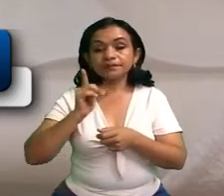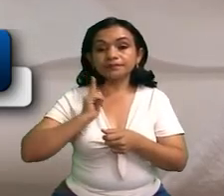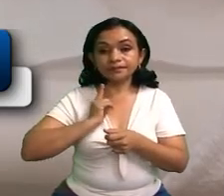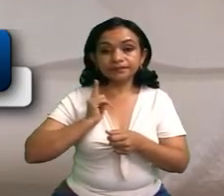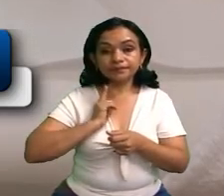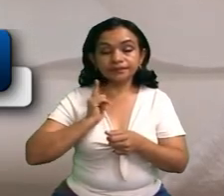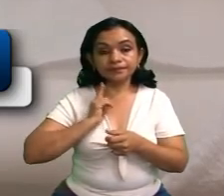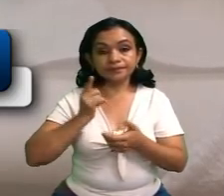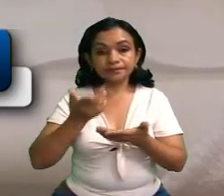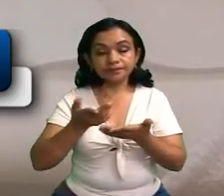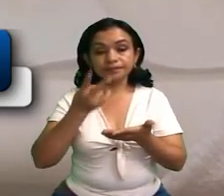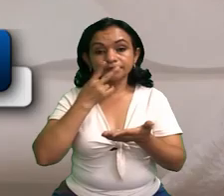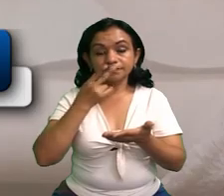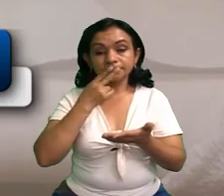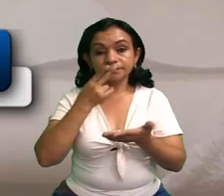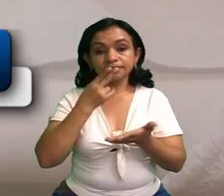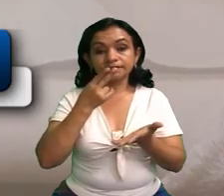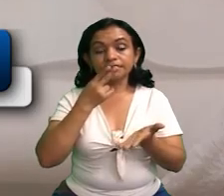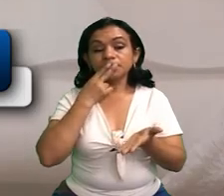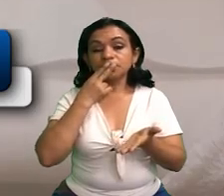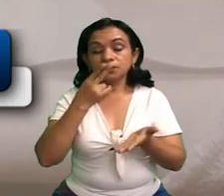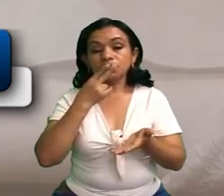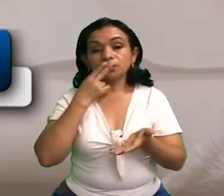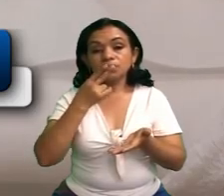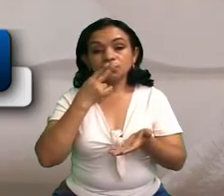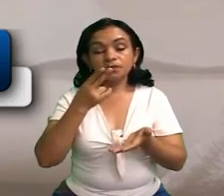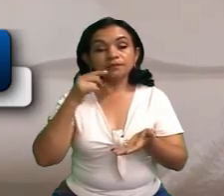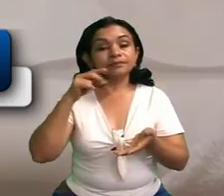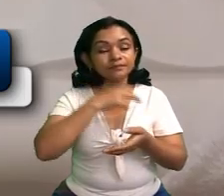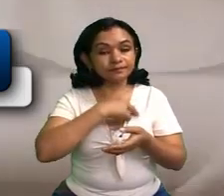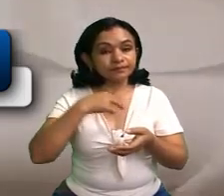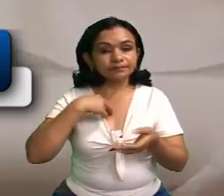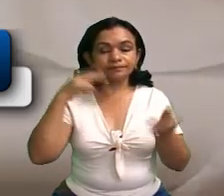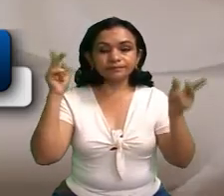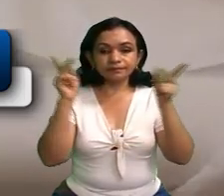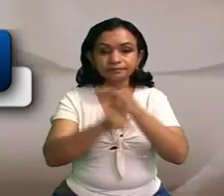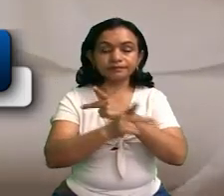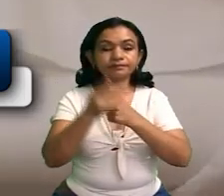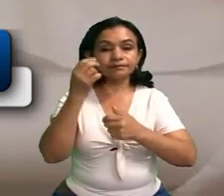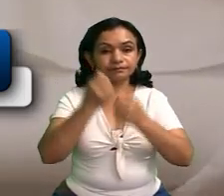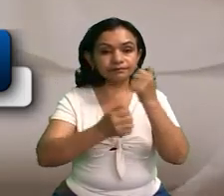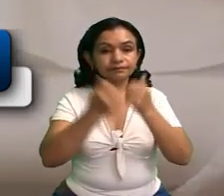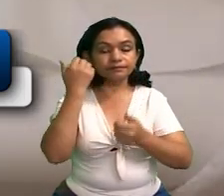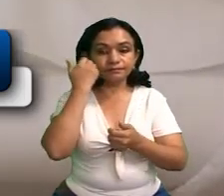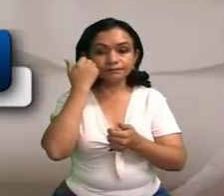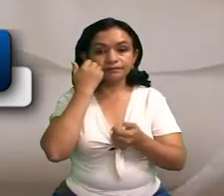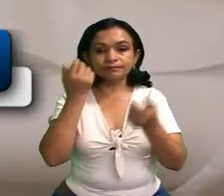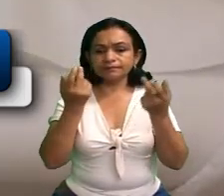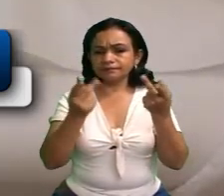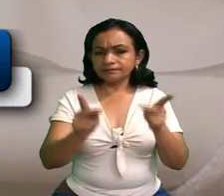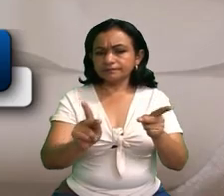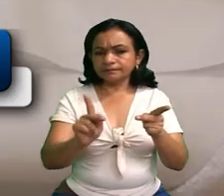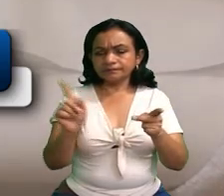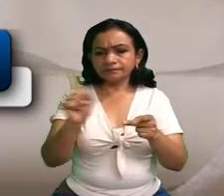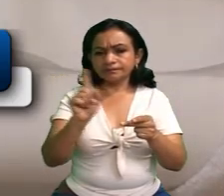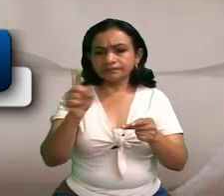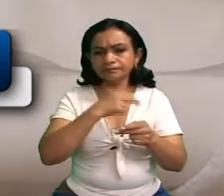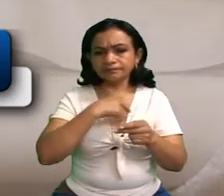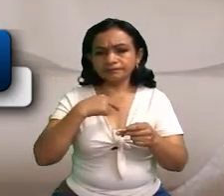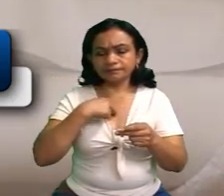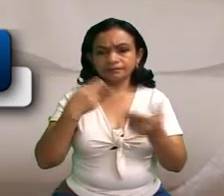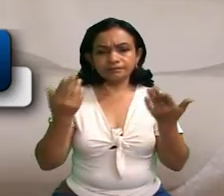consumimos al fumar. Entonces, eso va a empeorar la situación, pero no es que va a ser el